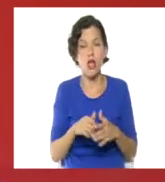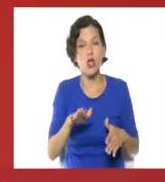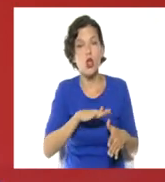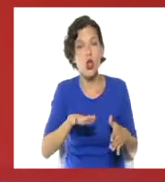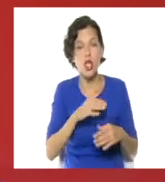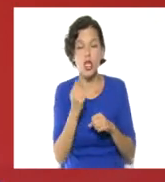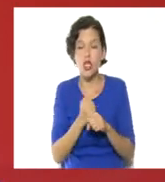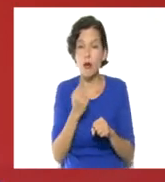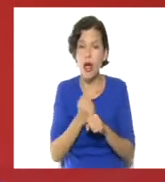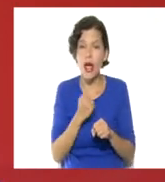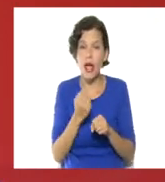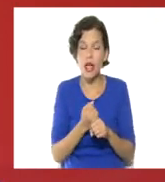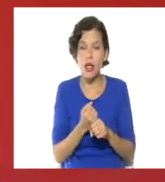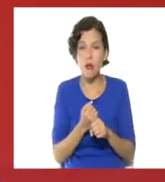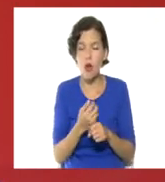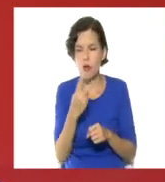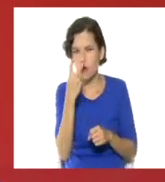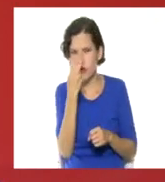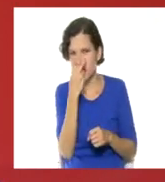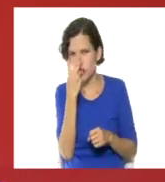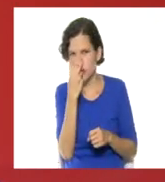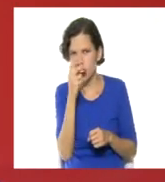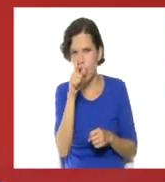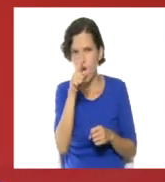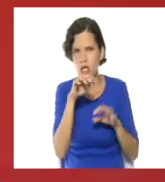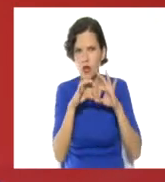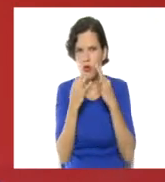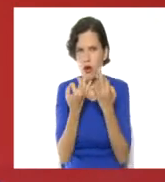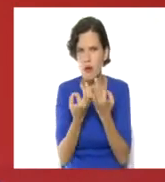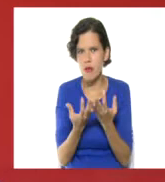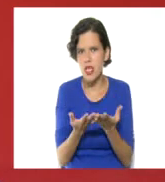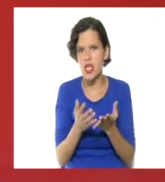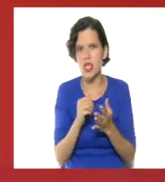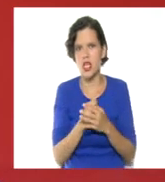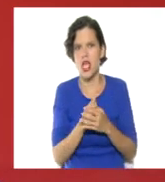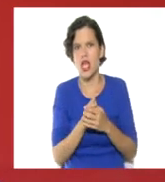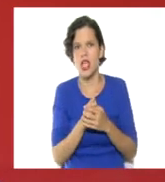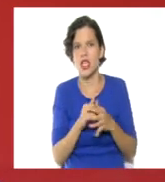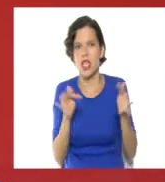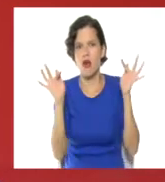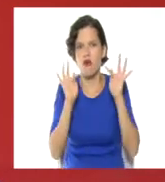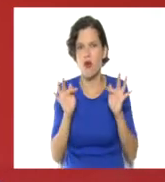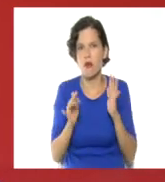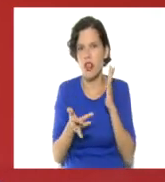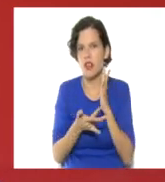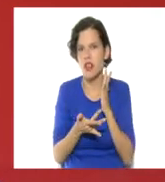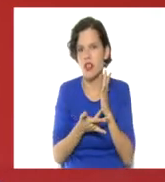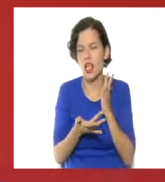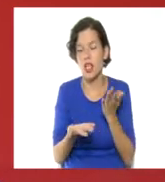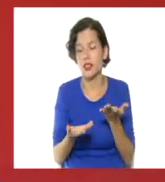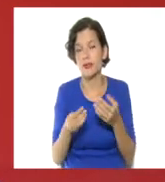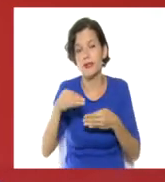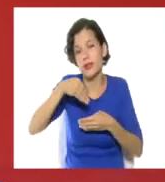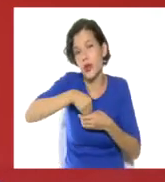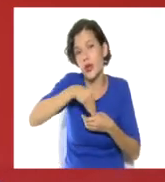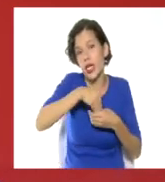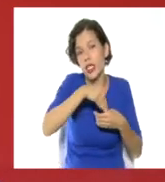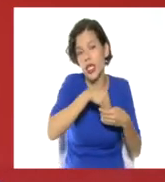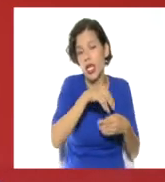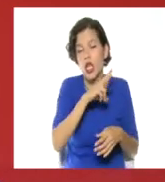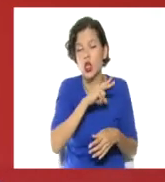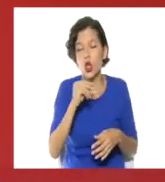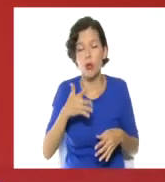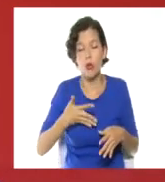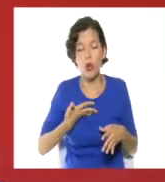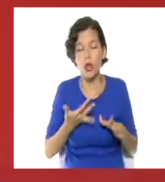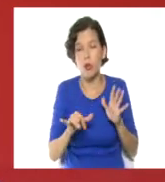estaremos trabajando visita a tus familiares de forma digital. Ya como estamos en pandemia, no podemos